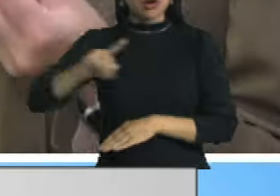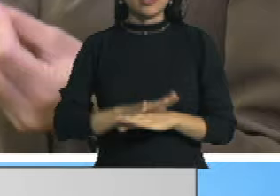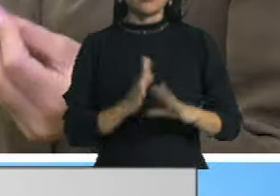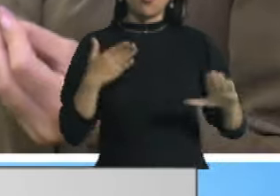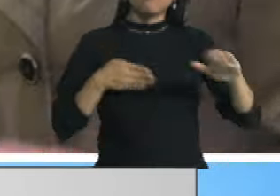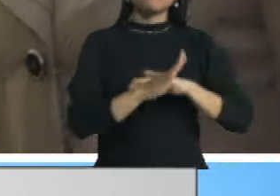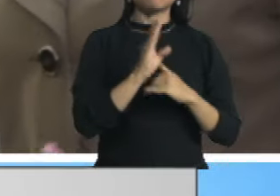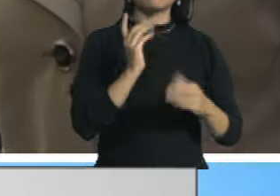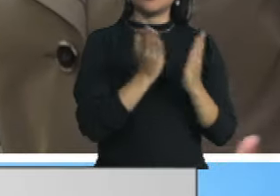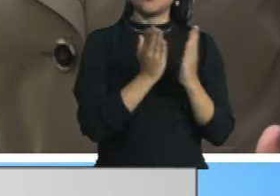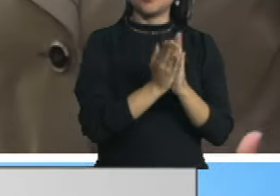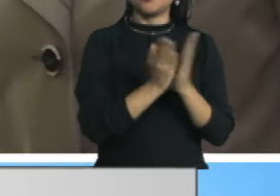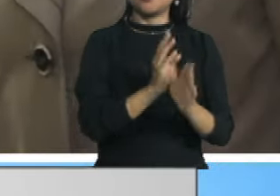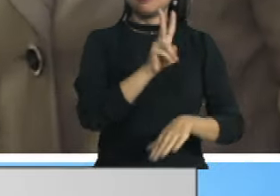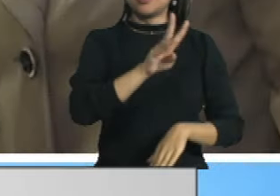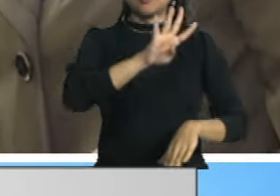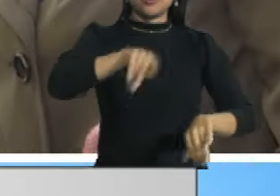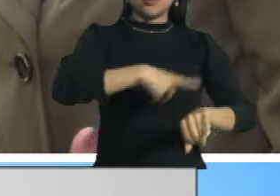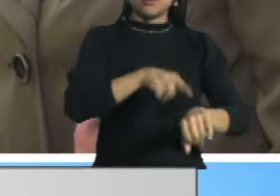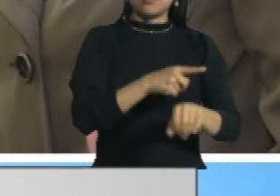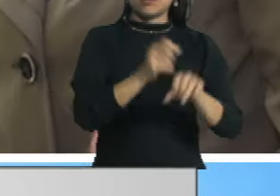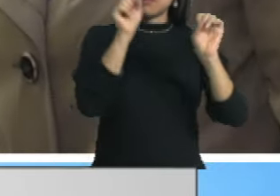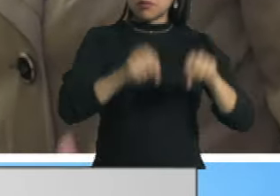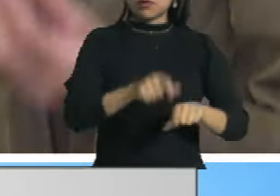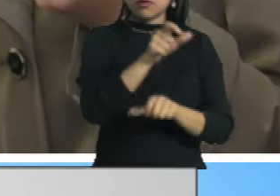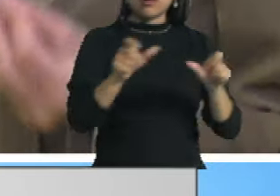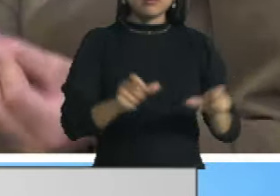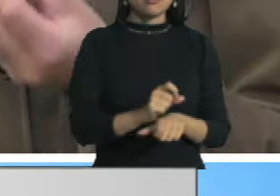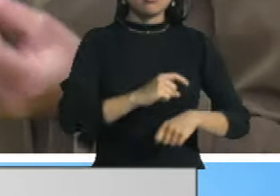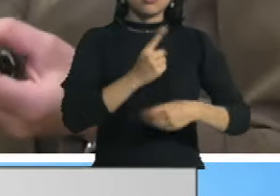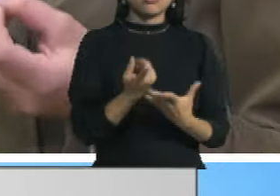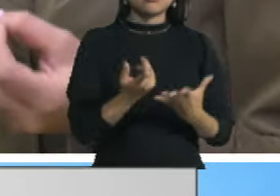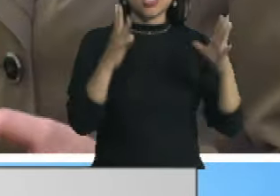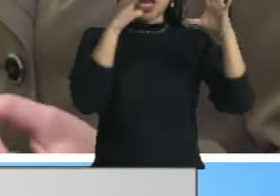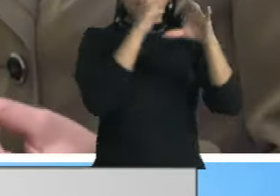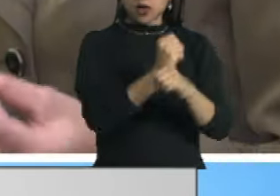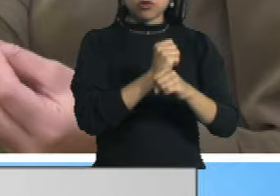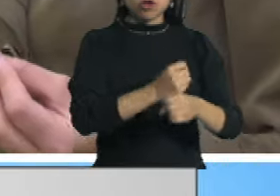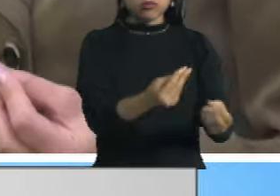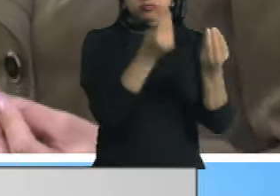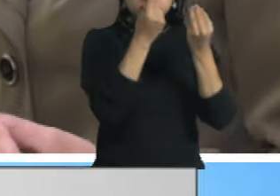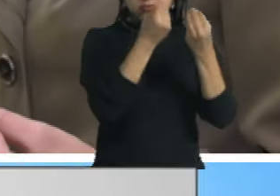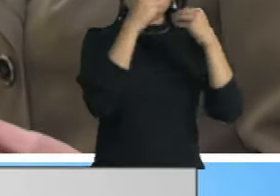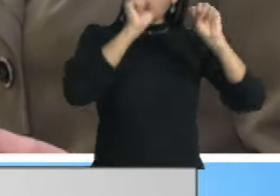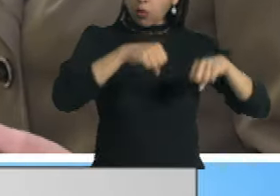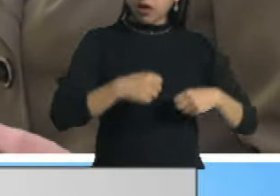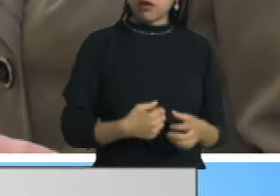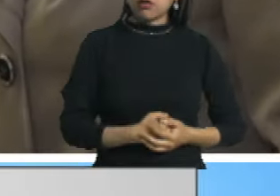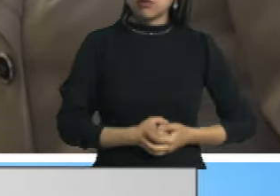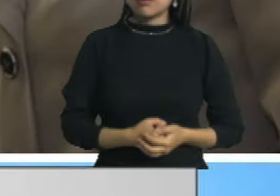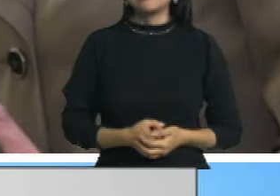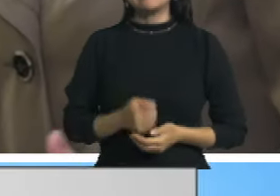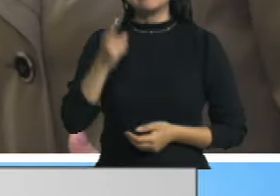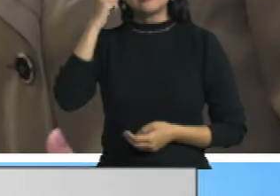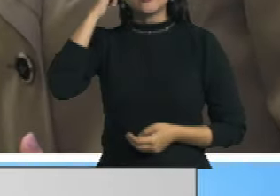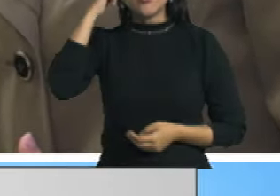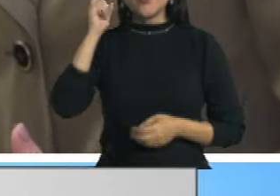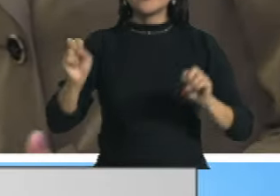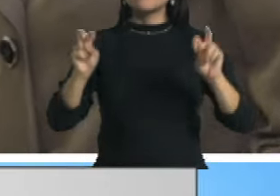educación 24 horas, una oferta institucional para que la gente pueda prepararse en horarios no convencionales. Y por supuesto también tendrá que ver con